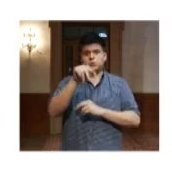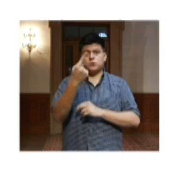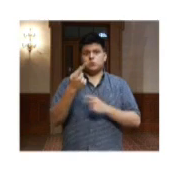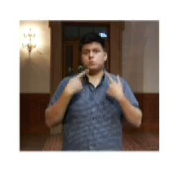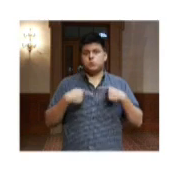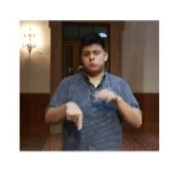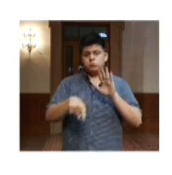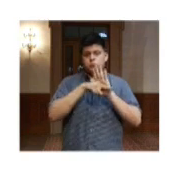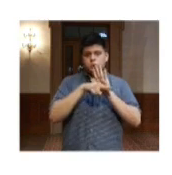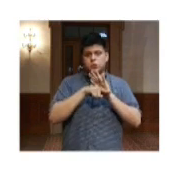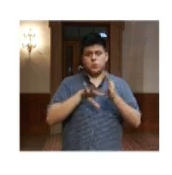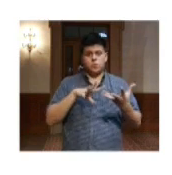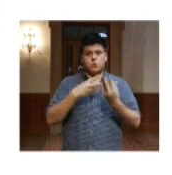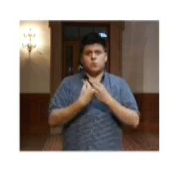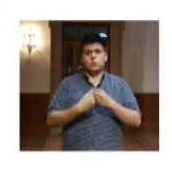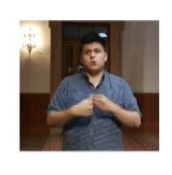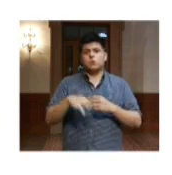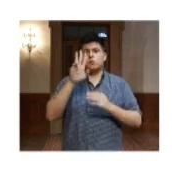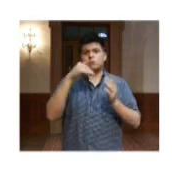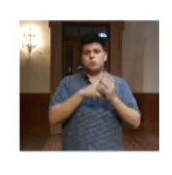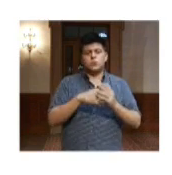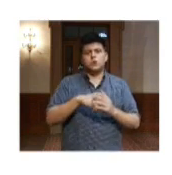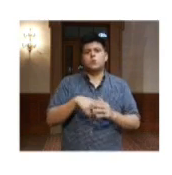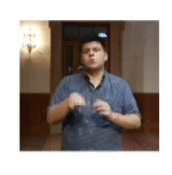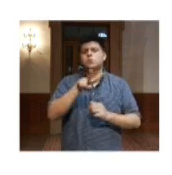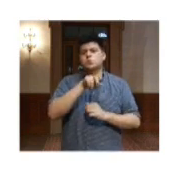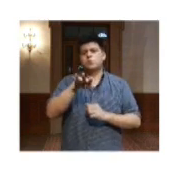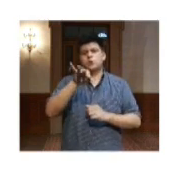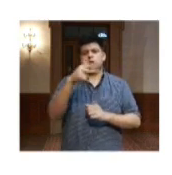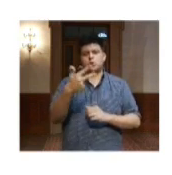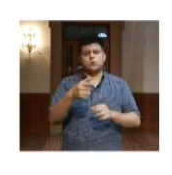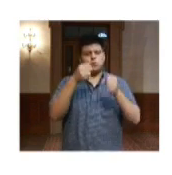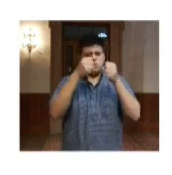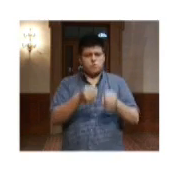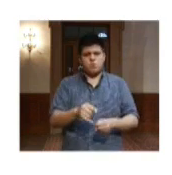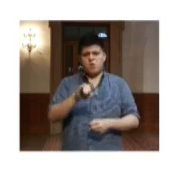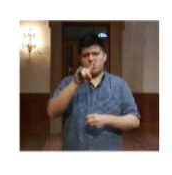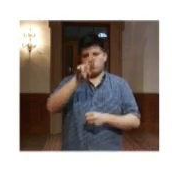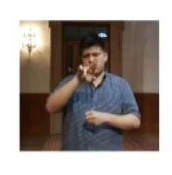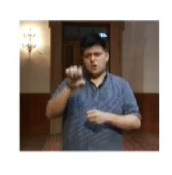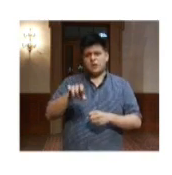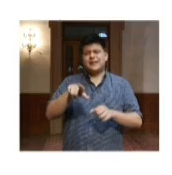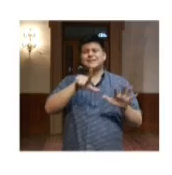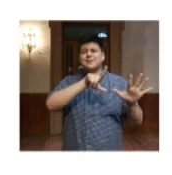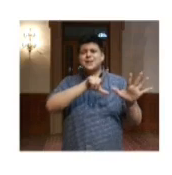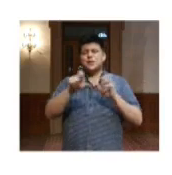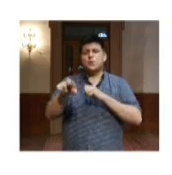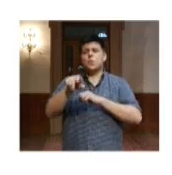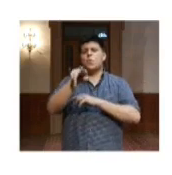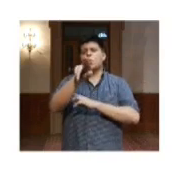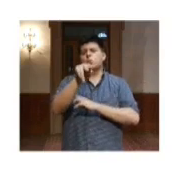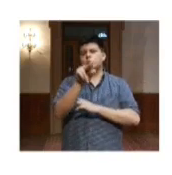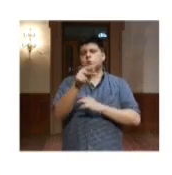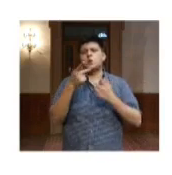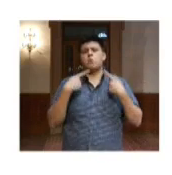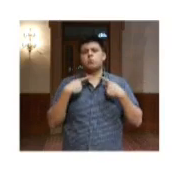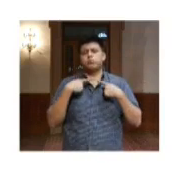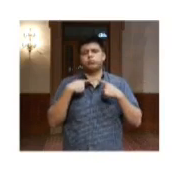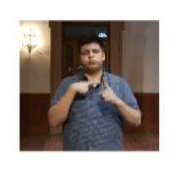total de 2.348 confirmados por el INDRE. 780 casos,